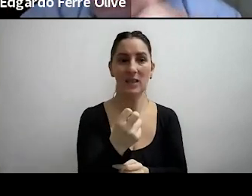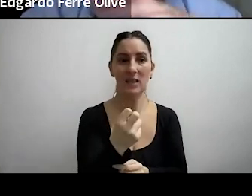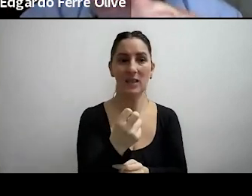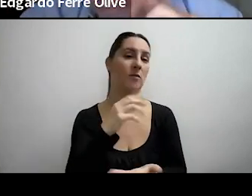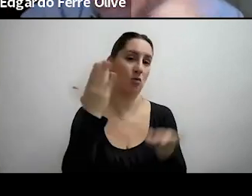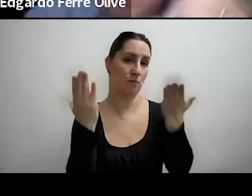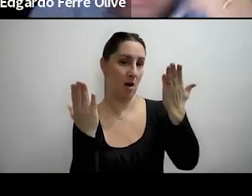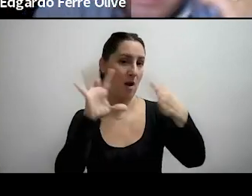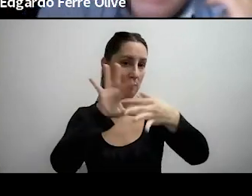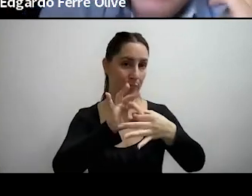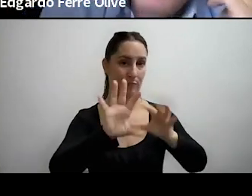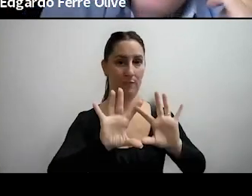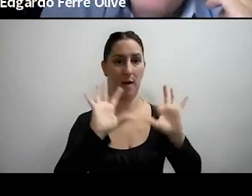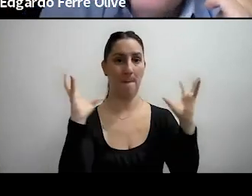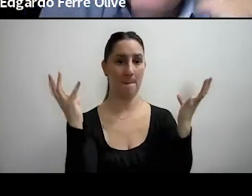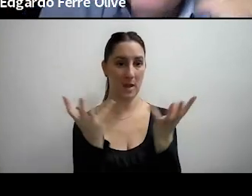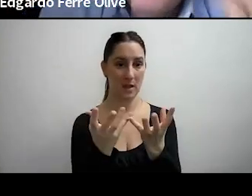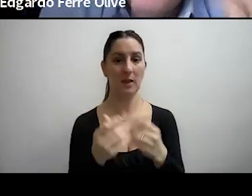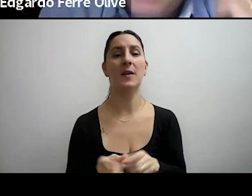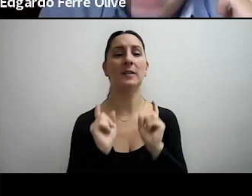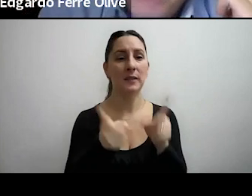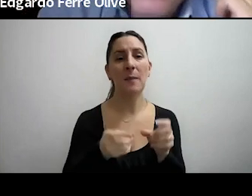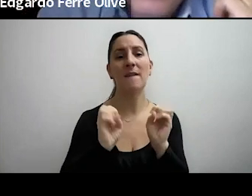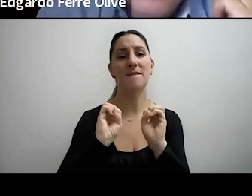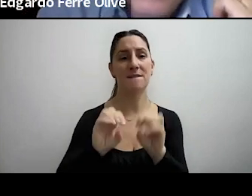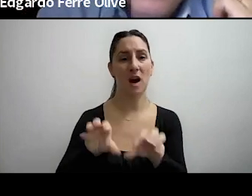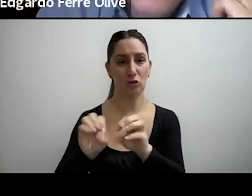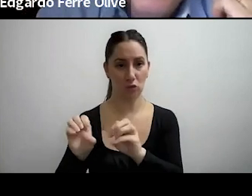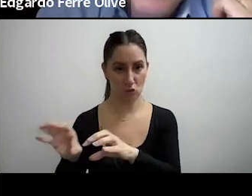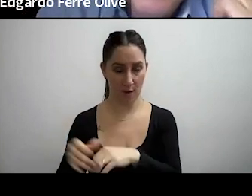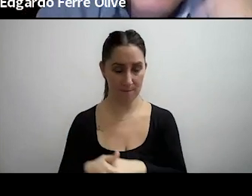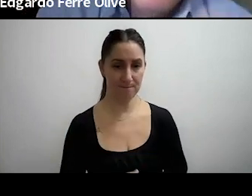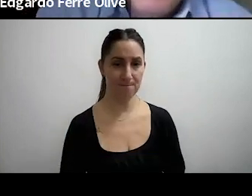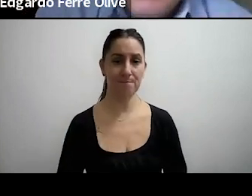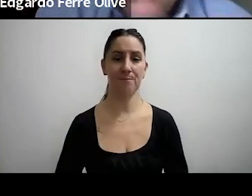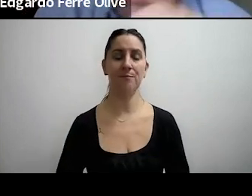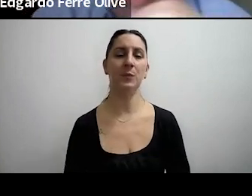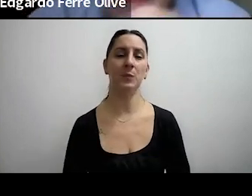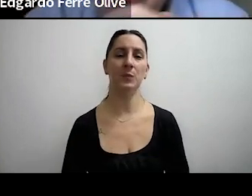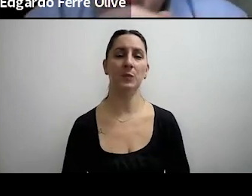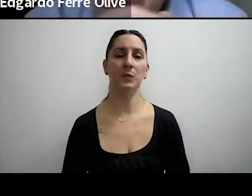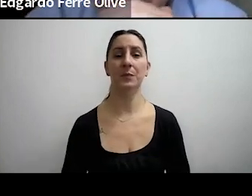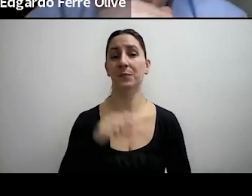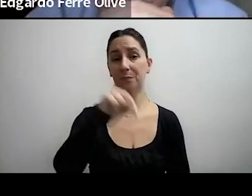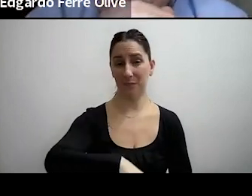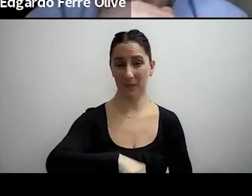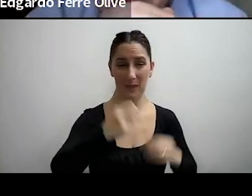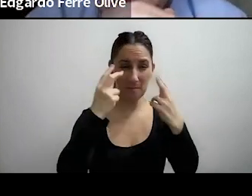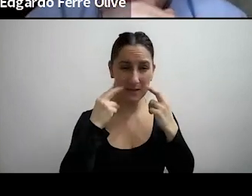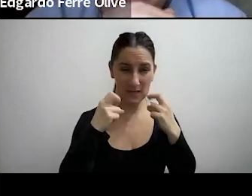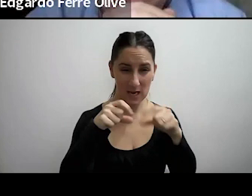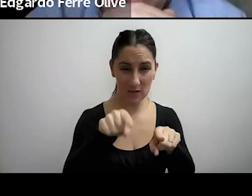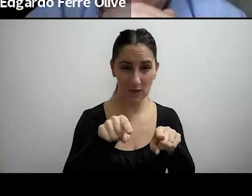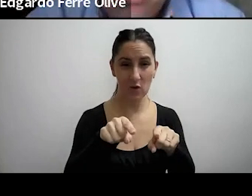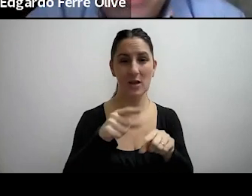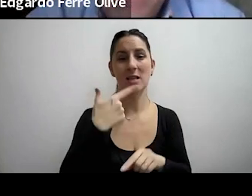ambiente, y la basura, el tratamiento de la basura en otros aspectos. En este estudio hecho por la CEPAL